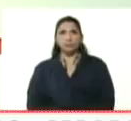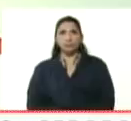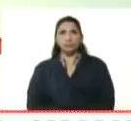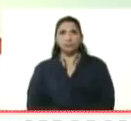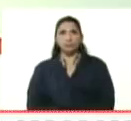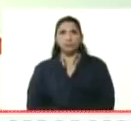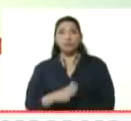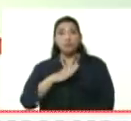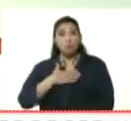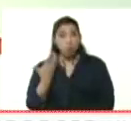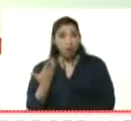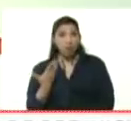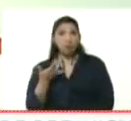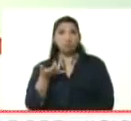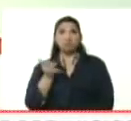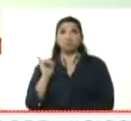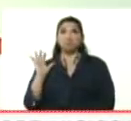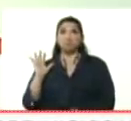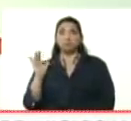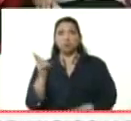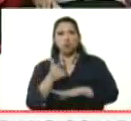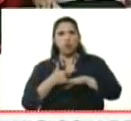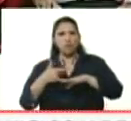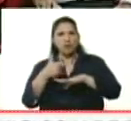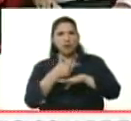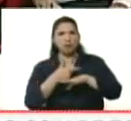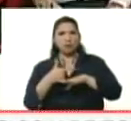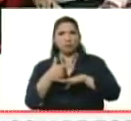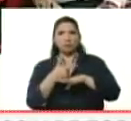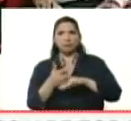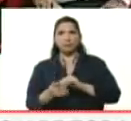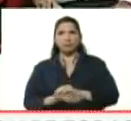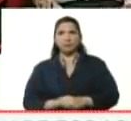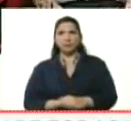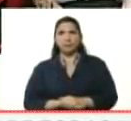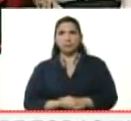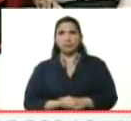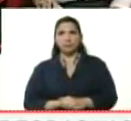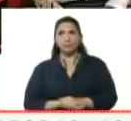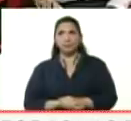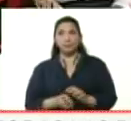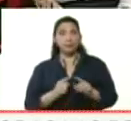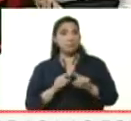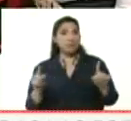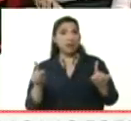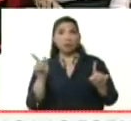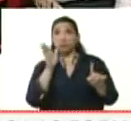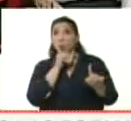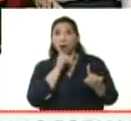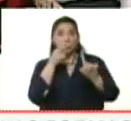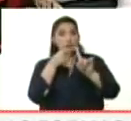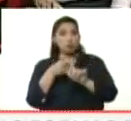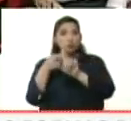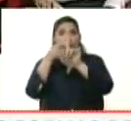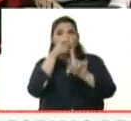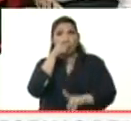Puede haber gobiernos que se sumen, pero si no se suman los pueblos, es imposible.